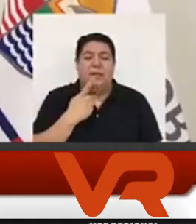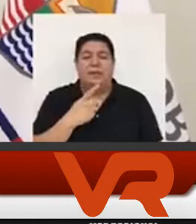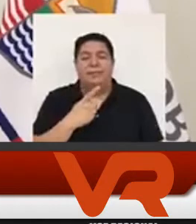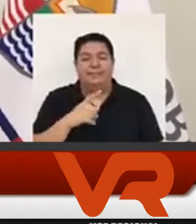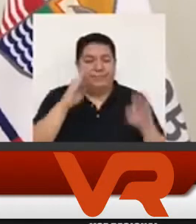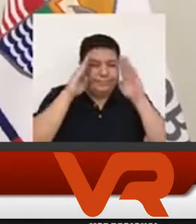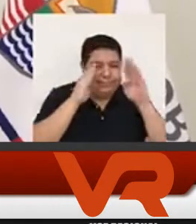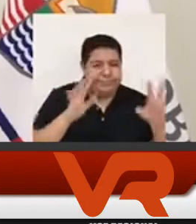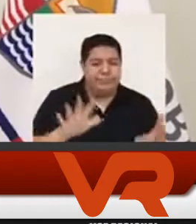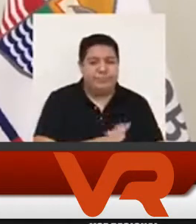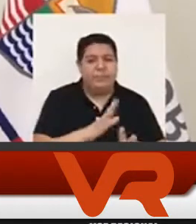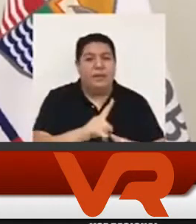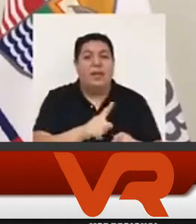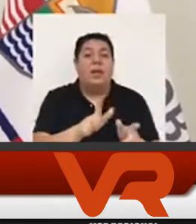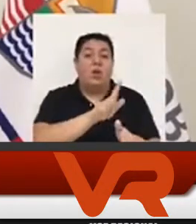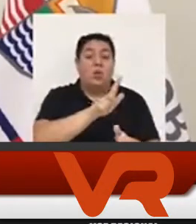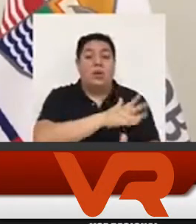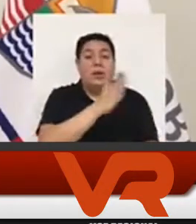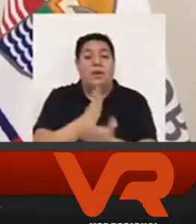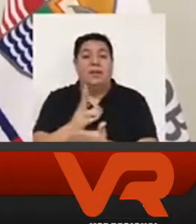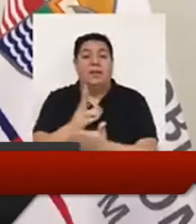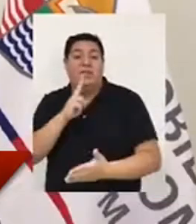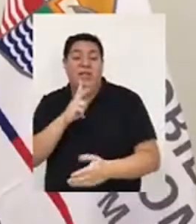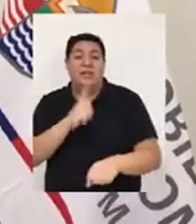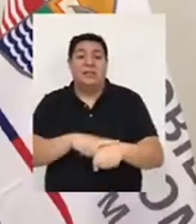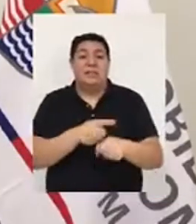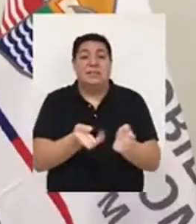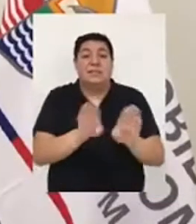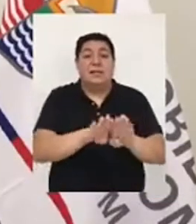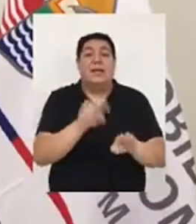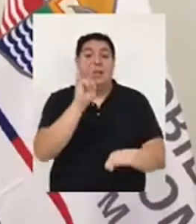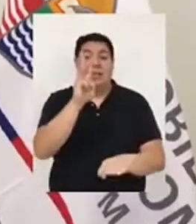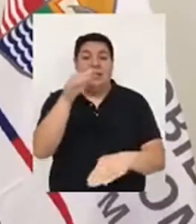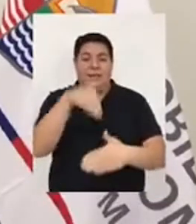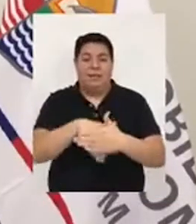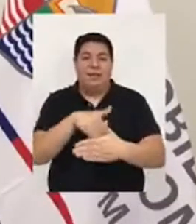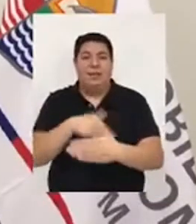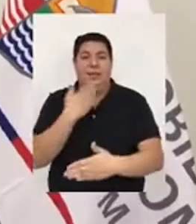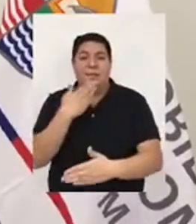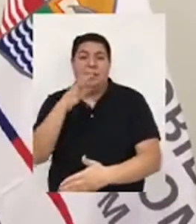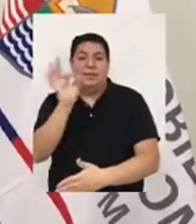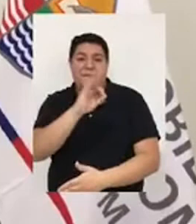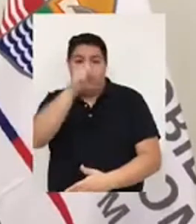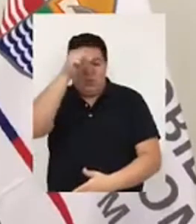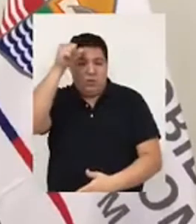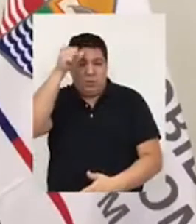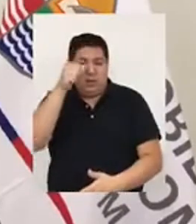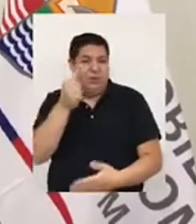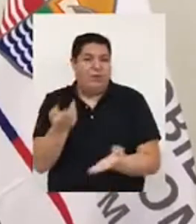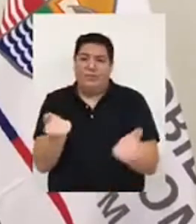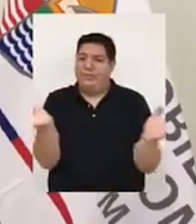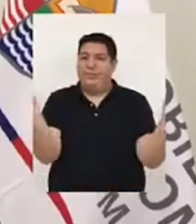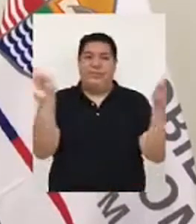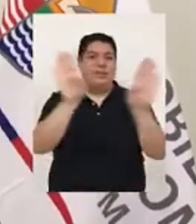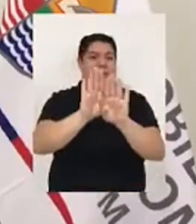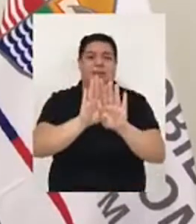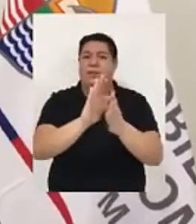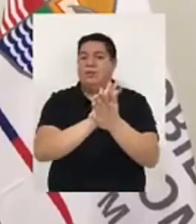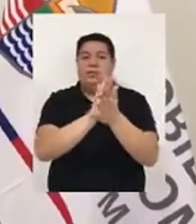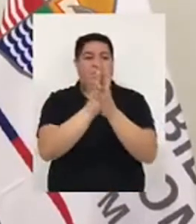es fundamentalmente de lunes a viernes cerrar a las 15 horas y los fines de semana cierre total de todos aquellos